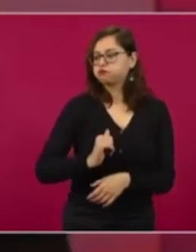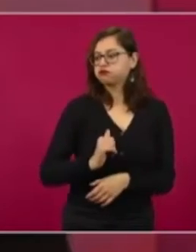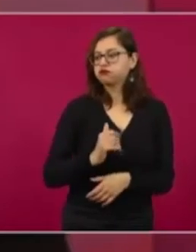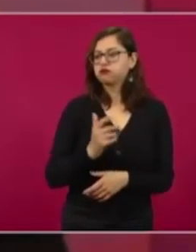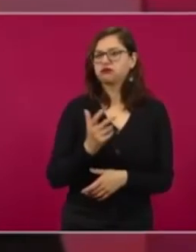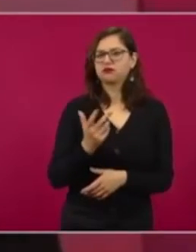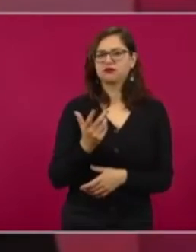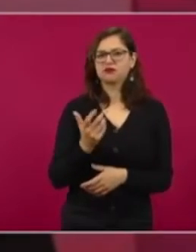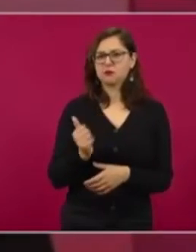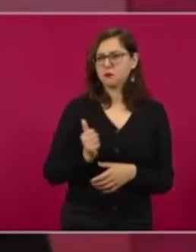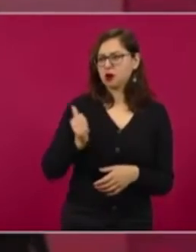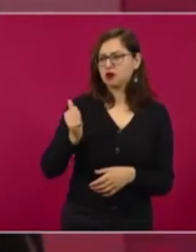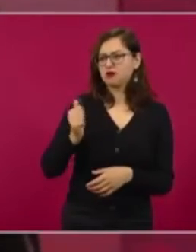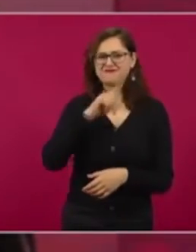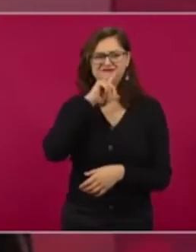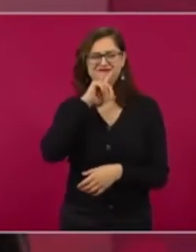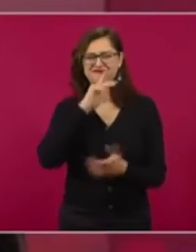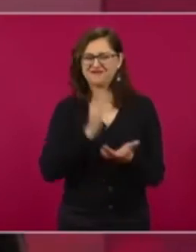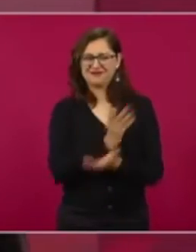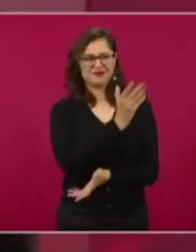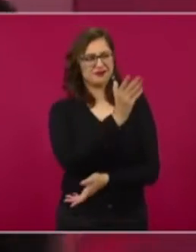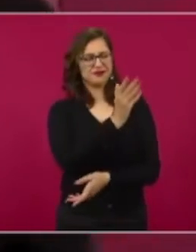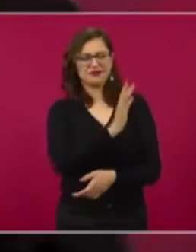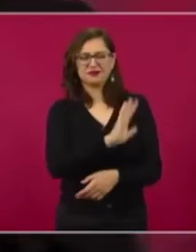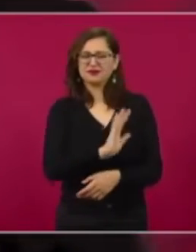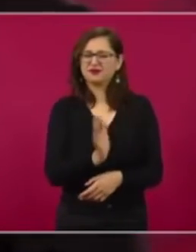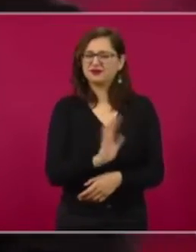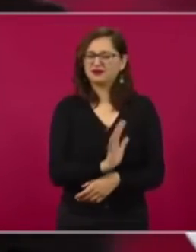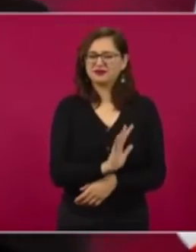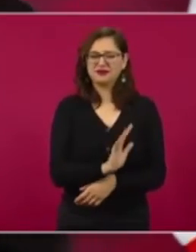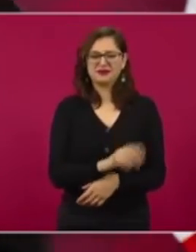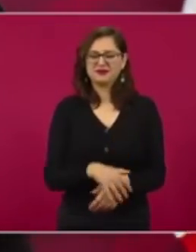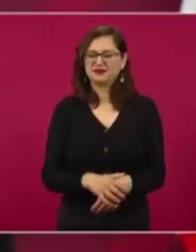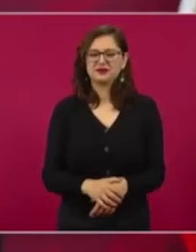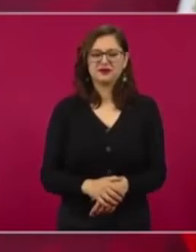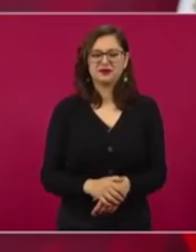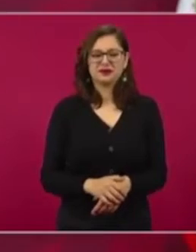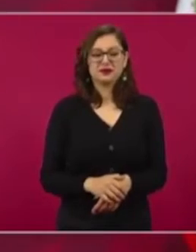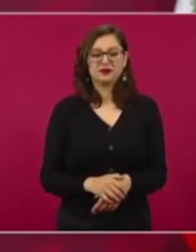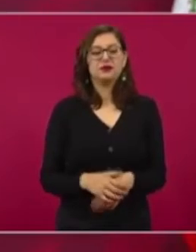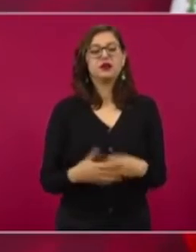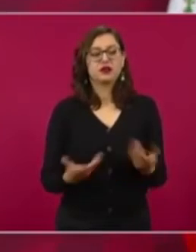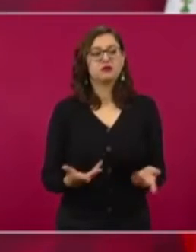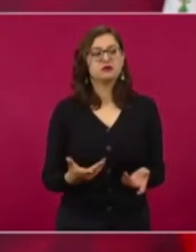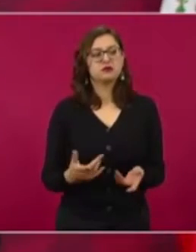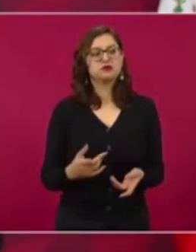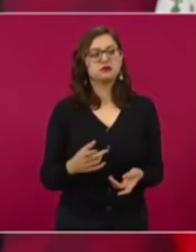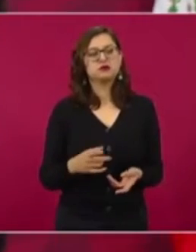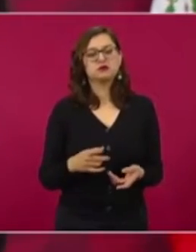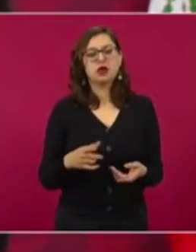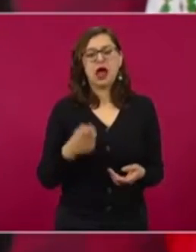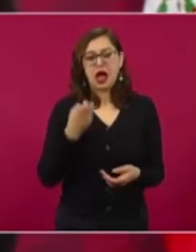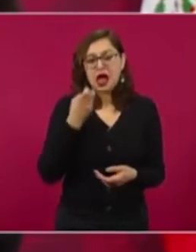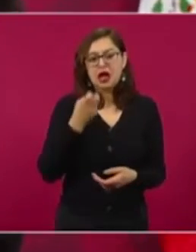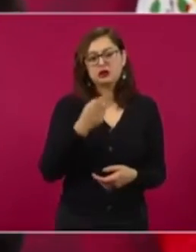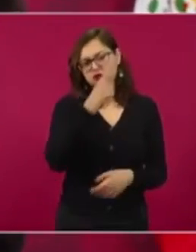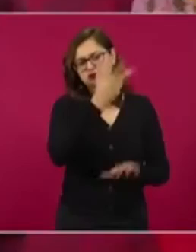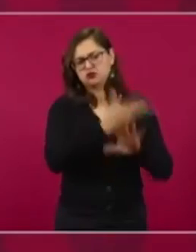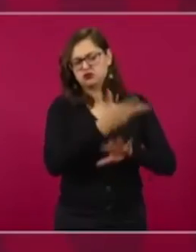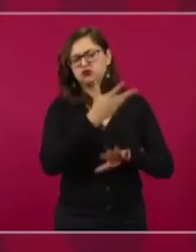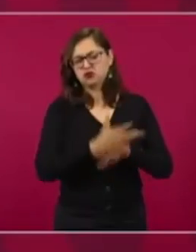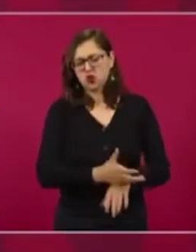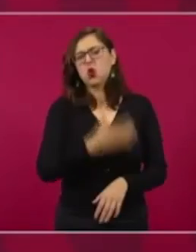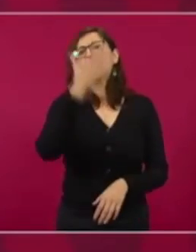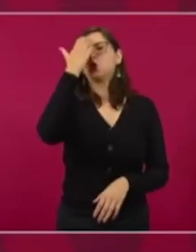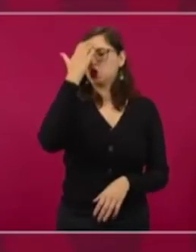Entonces, esto lo entienden muy bien los funcionarios del gobierno de Estados